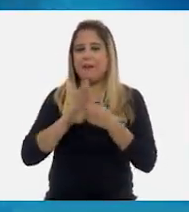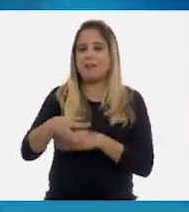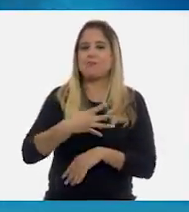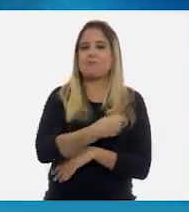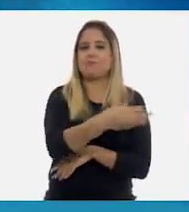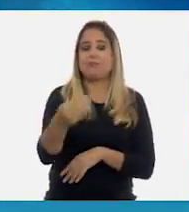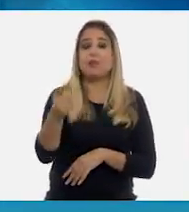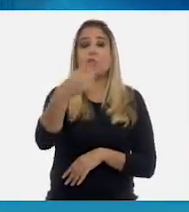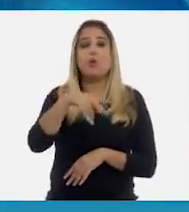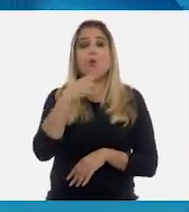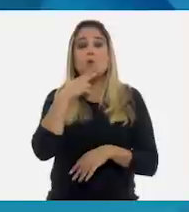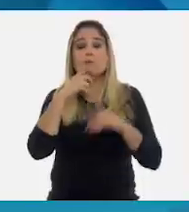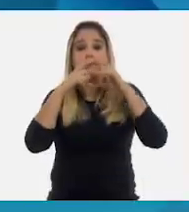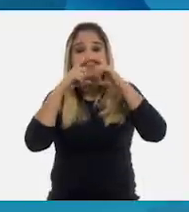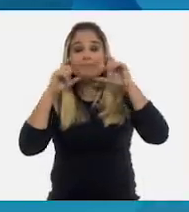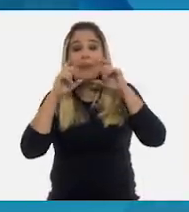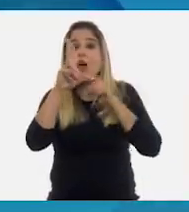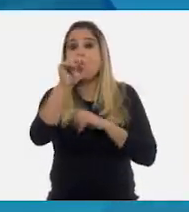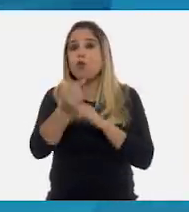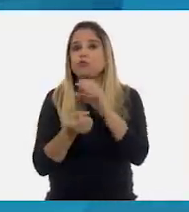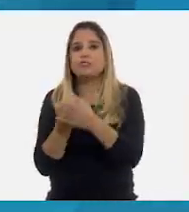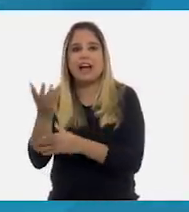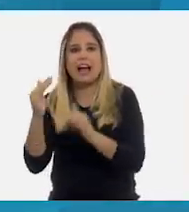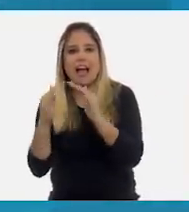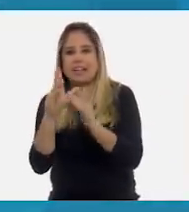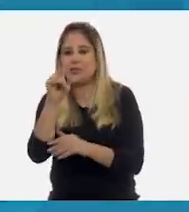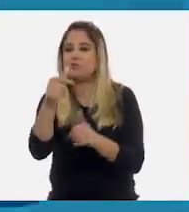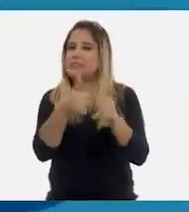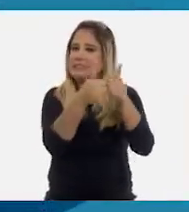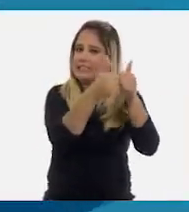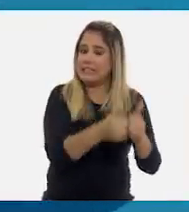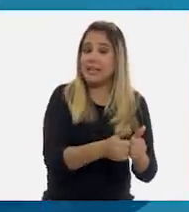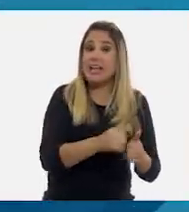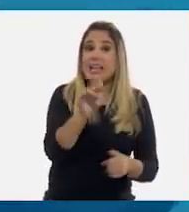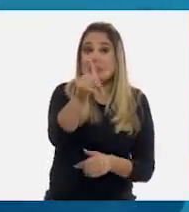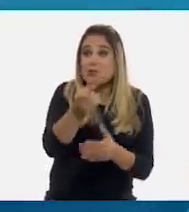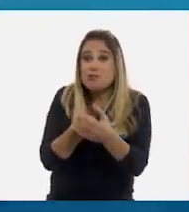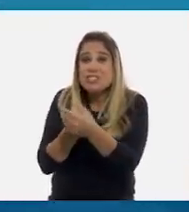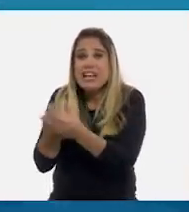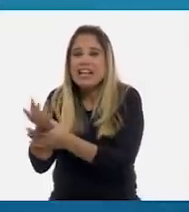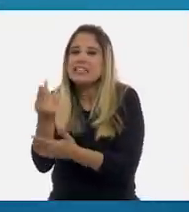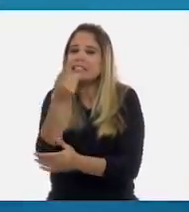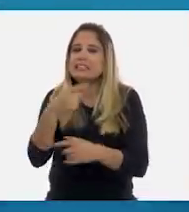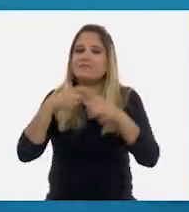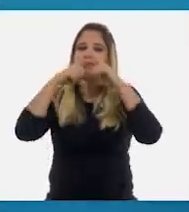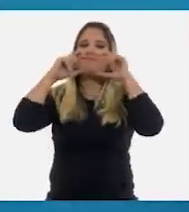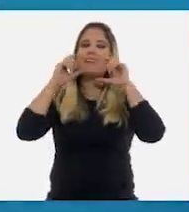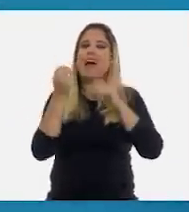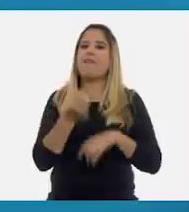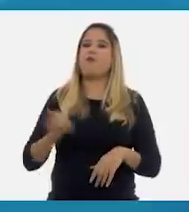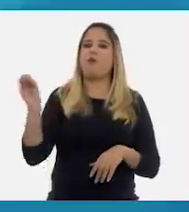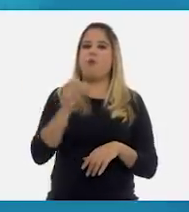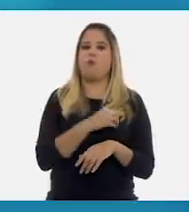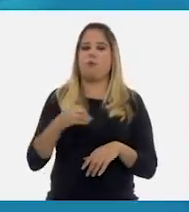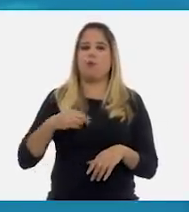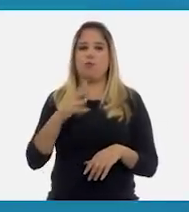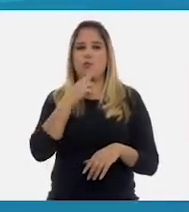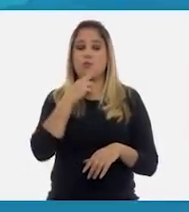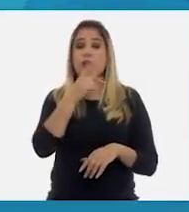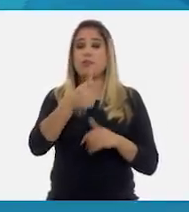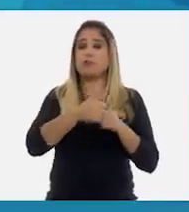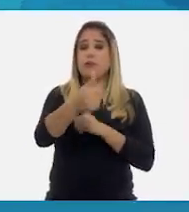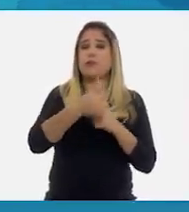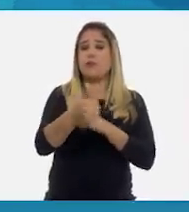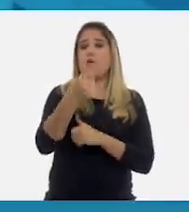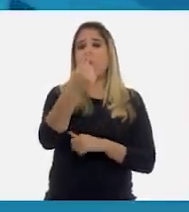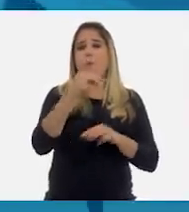Utiliza cubrebocas. No salgas de casa. Si tienes que hacerlo, recuerda que es obligatorio utilizarlo. Mantén una distancia mínima de un metro